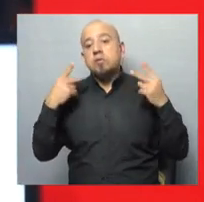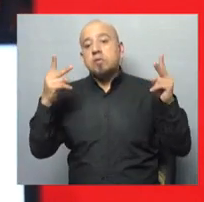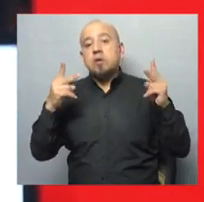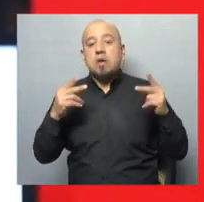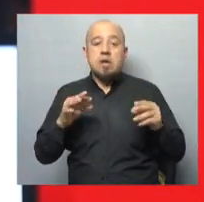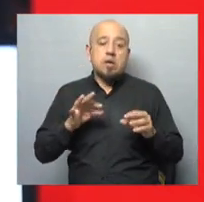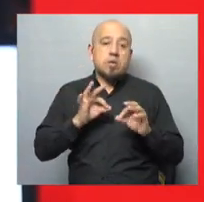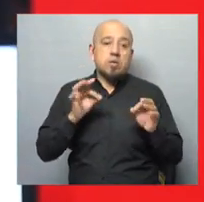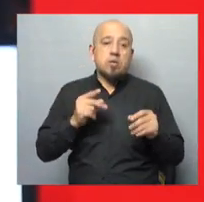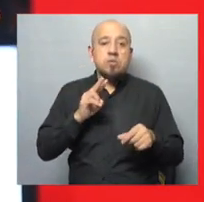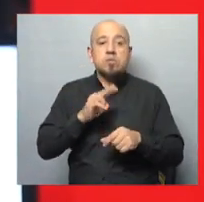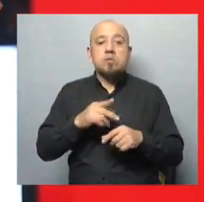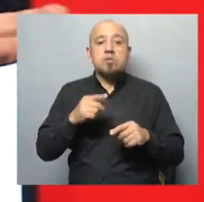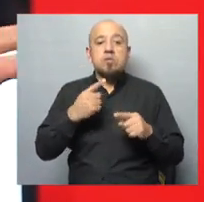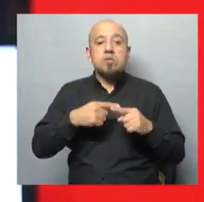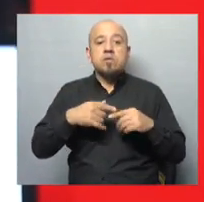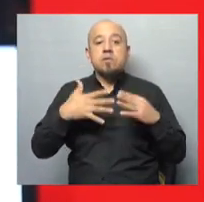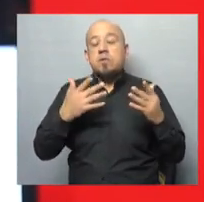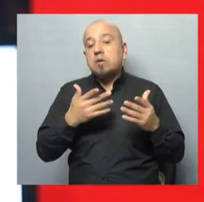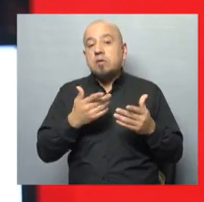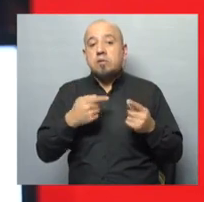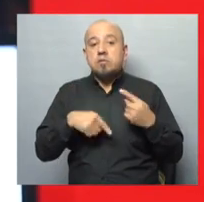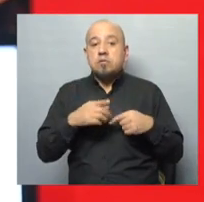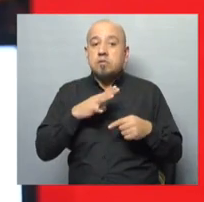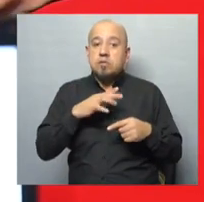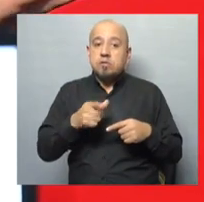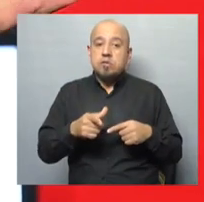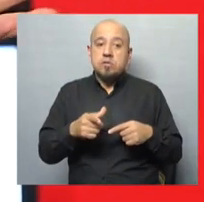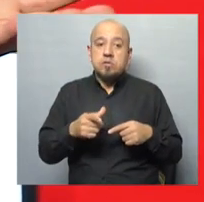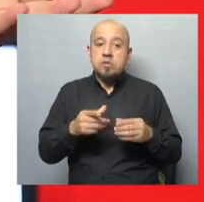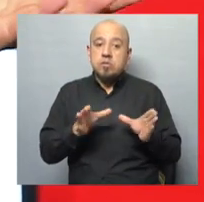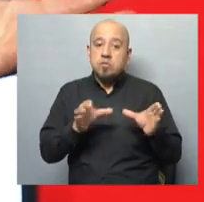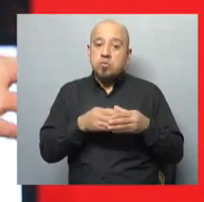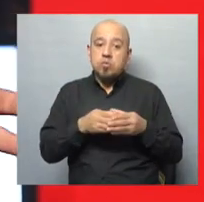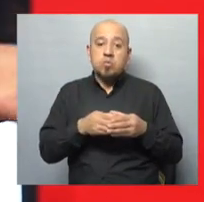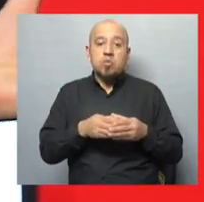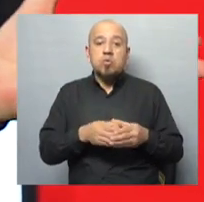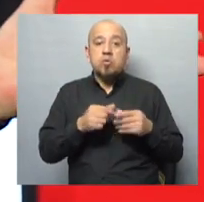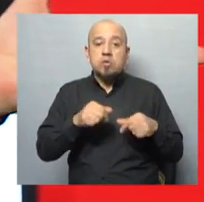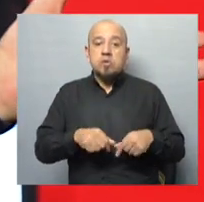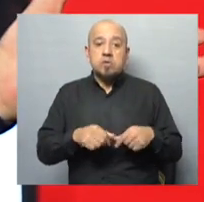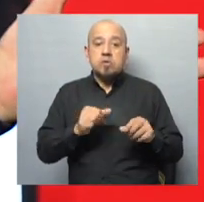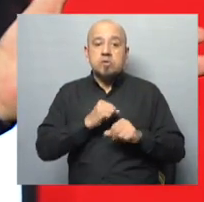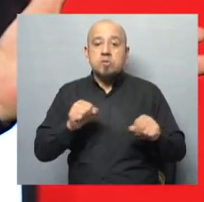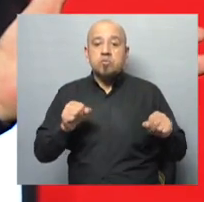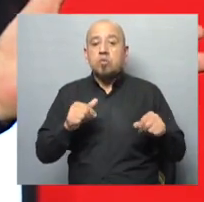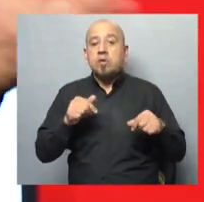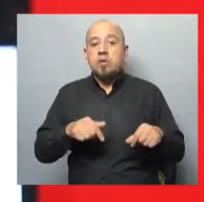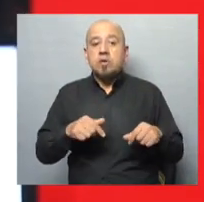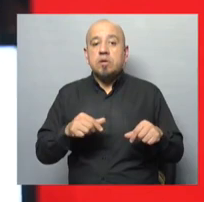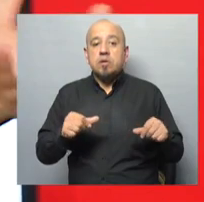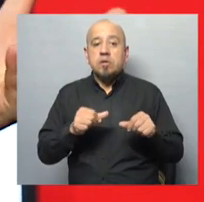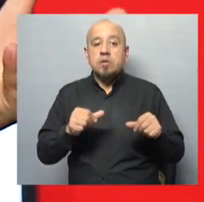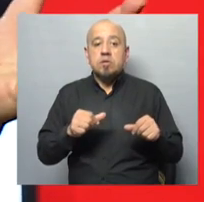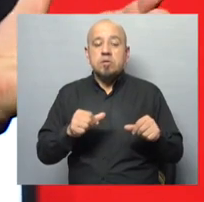de repente visitar algún festival tenemos un grupo muy reducido acá no se puede ni siquiera hacer con los